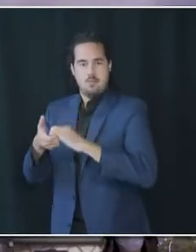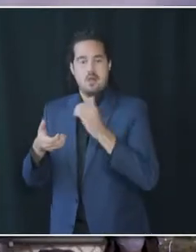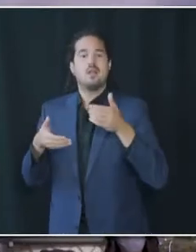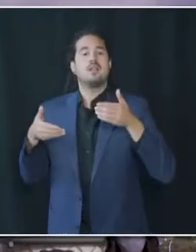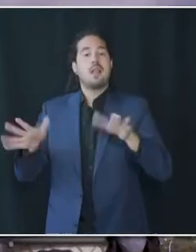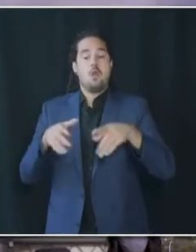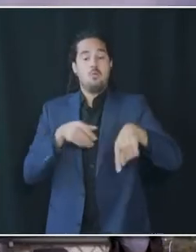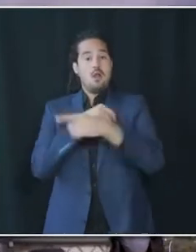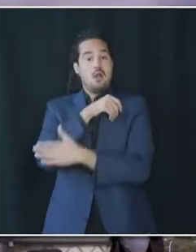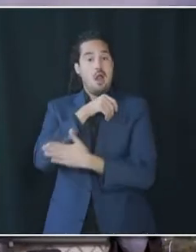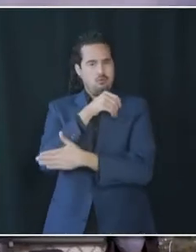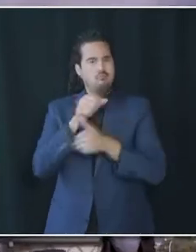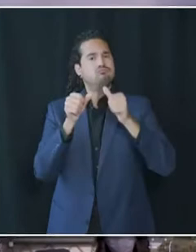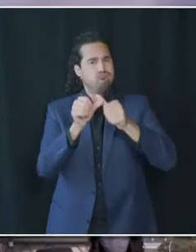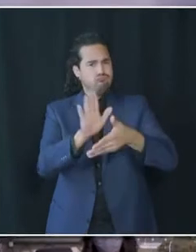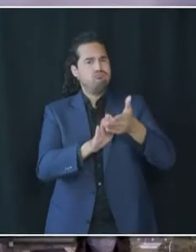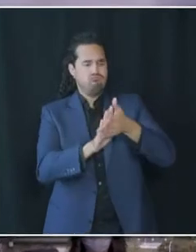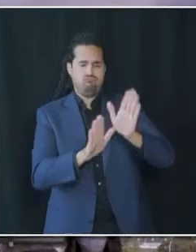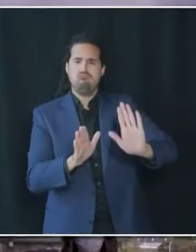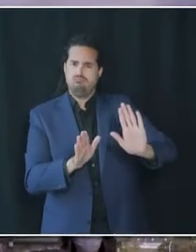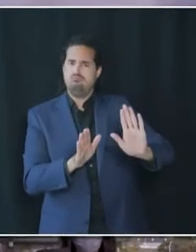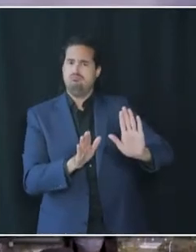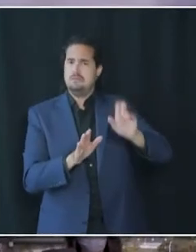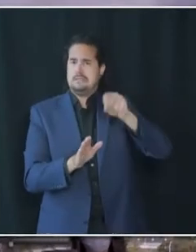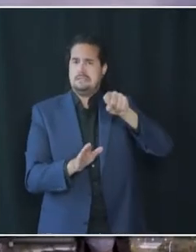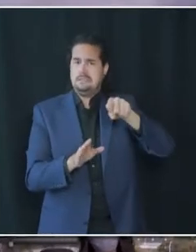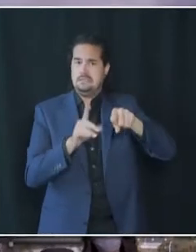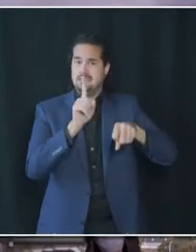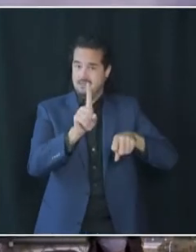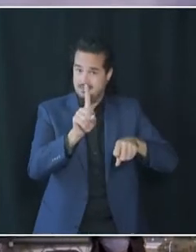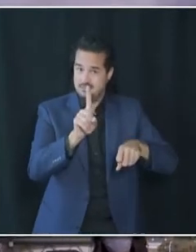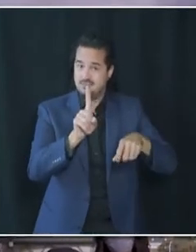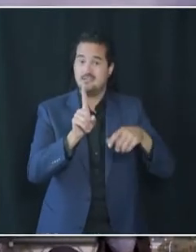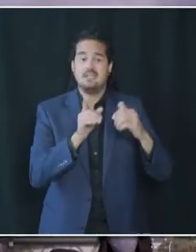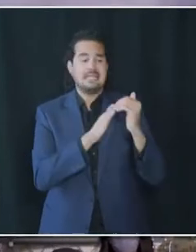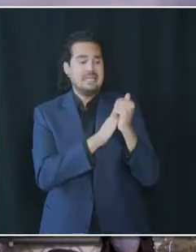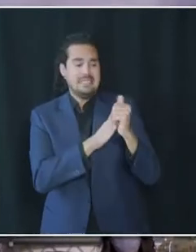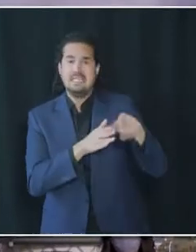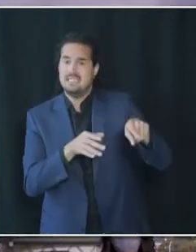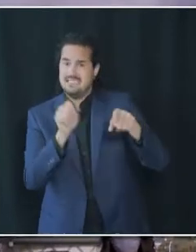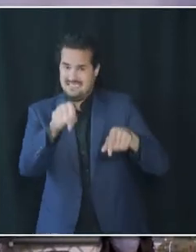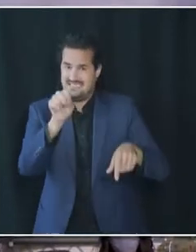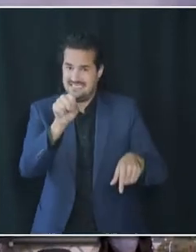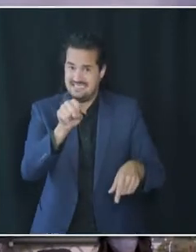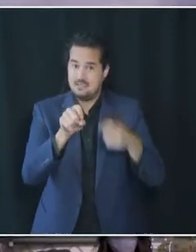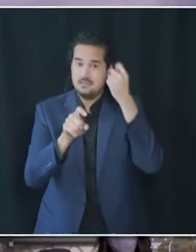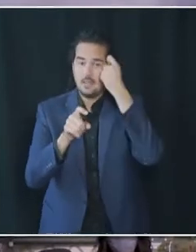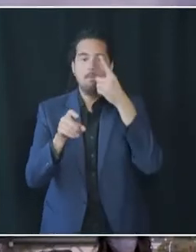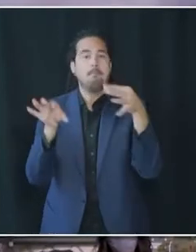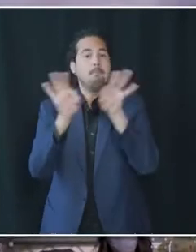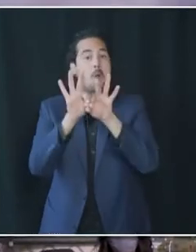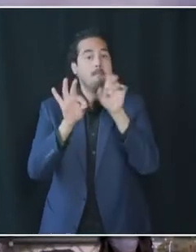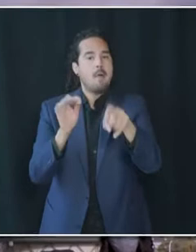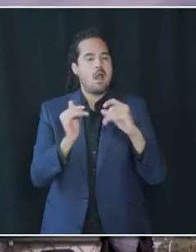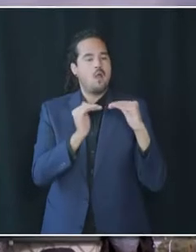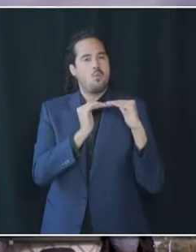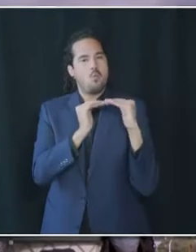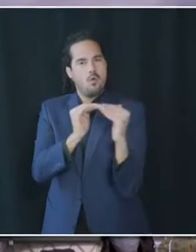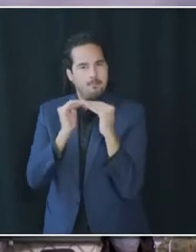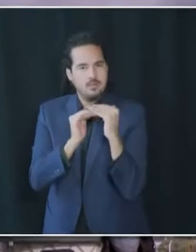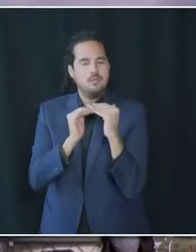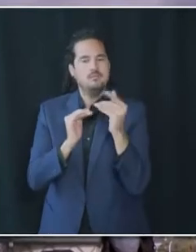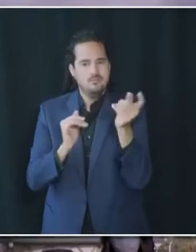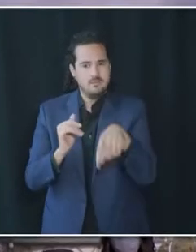para mantener la sociedad con el lente en equidad pero nos dimos cuenta de la sofistificación necesaria para una